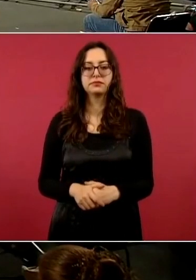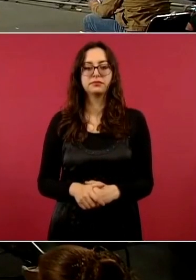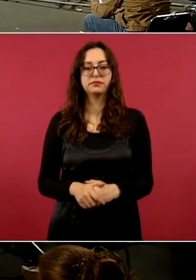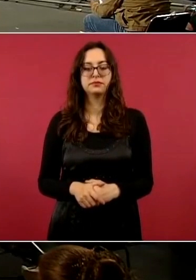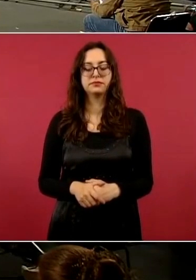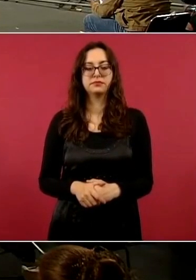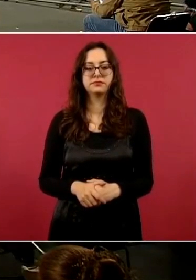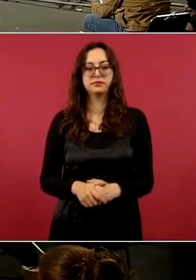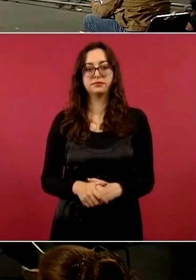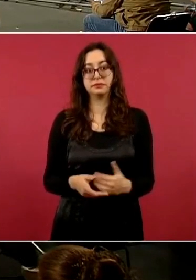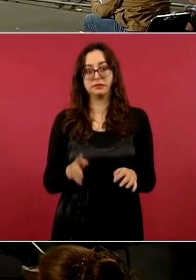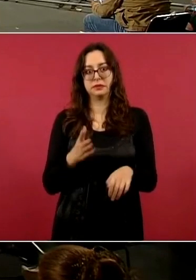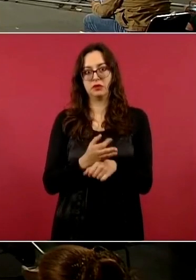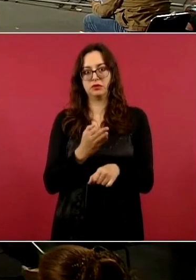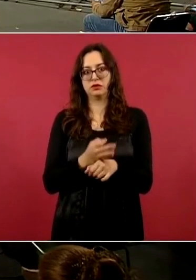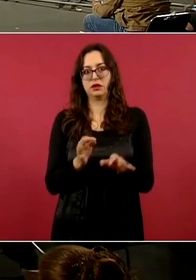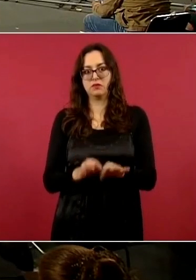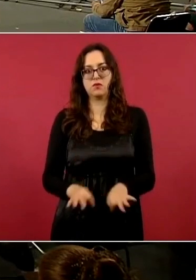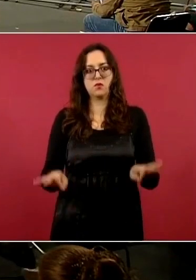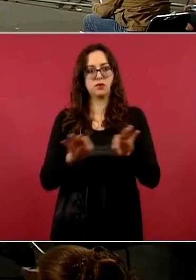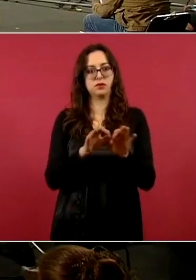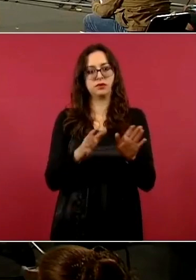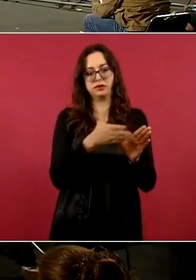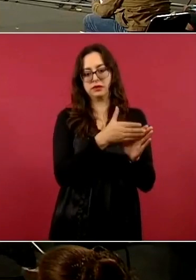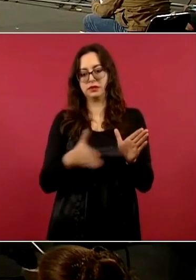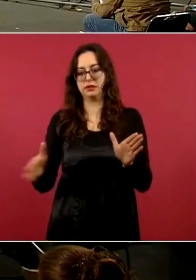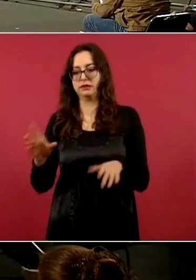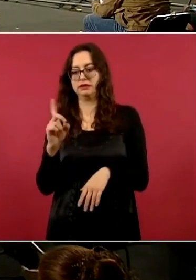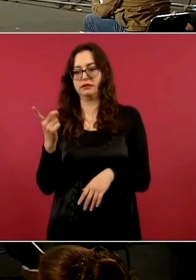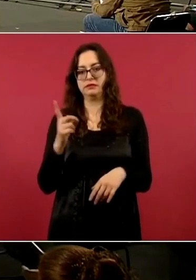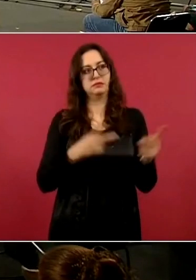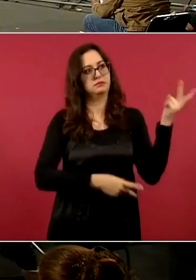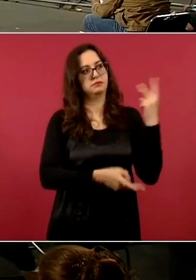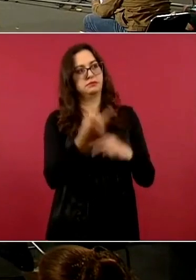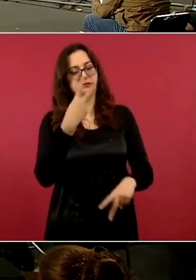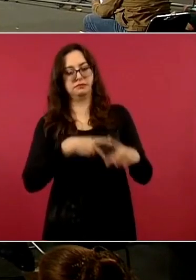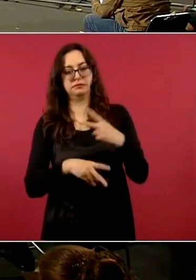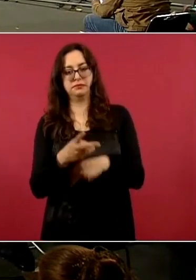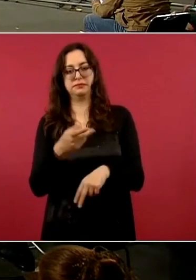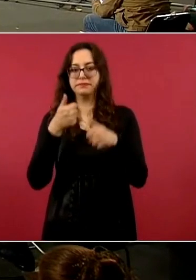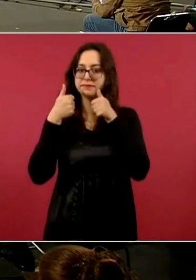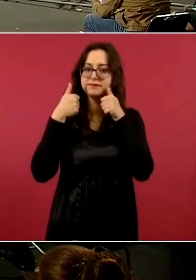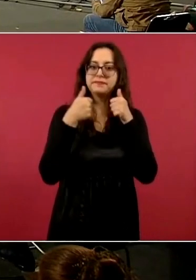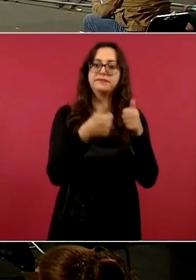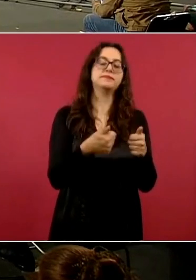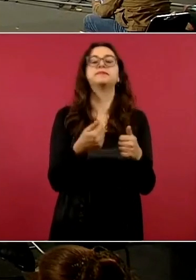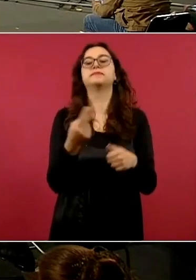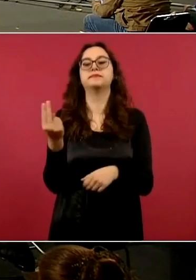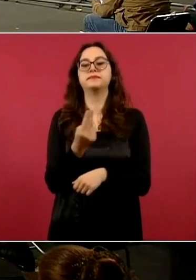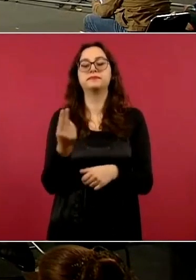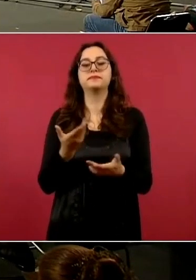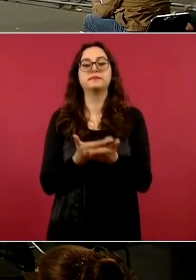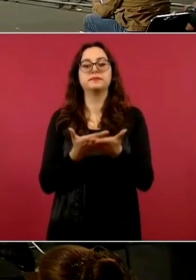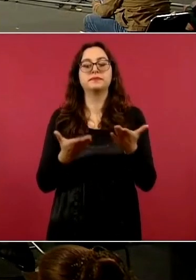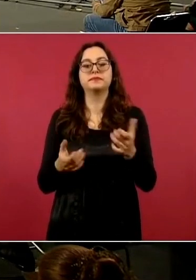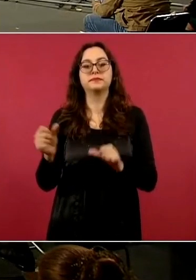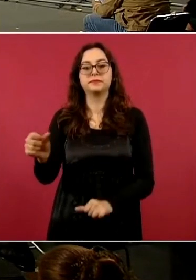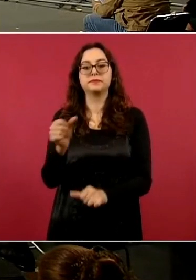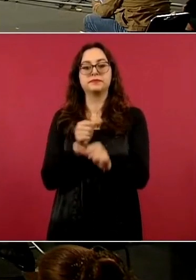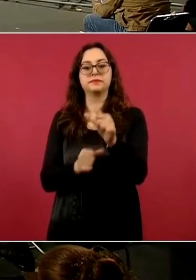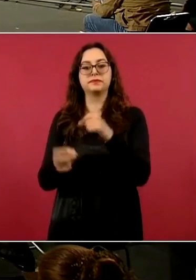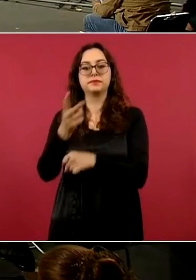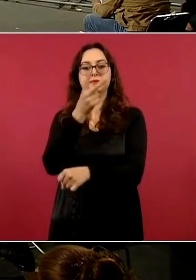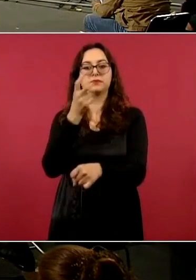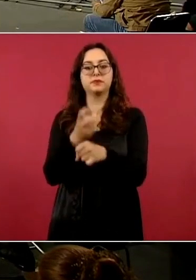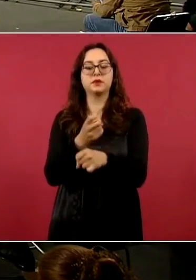en este periodo de de diciembre es todo señor presidente cedo la palabra al subsecretario